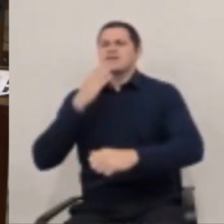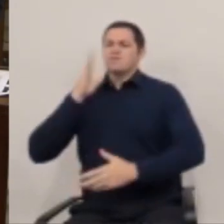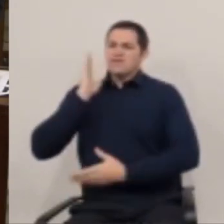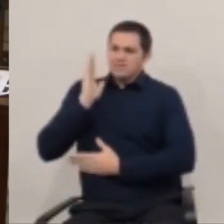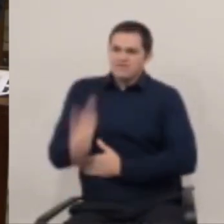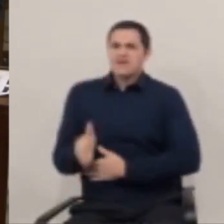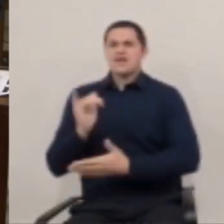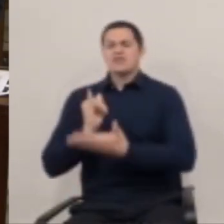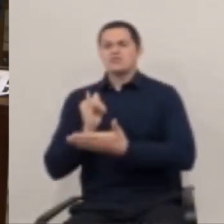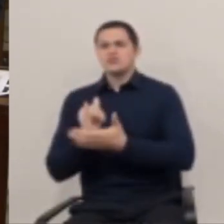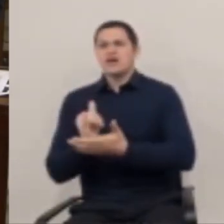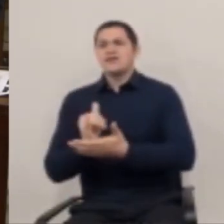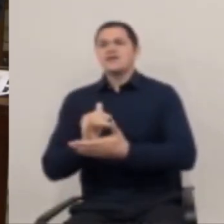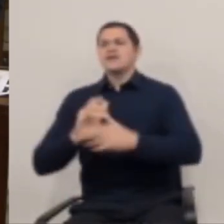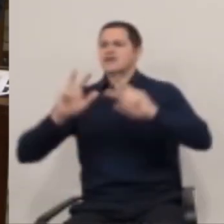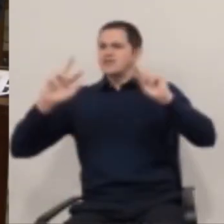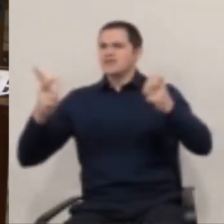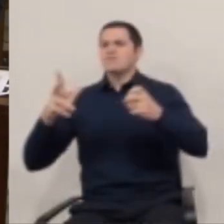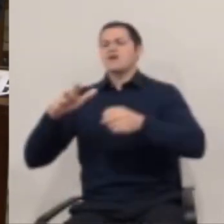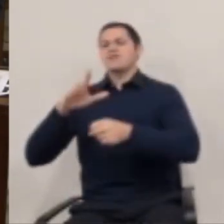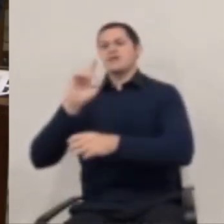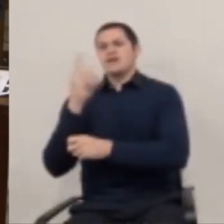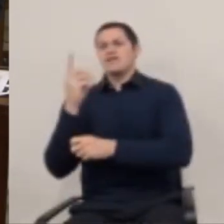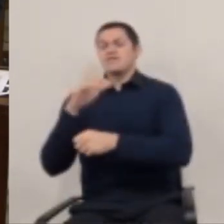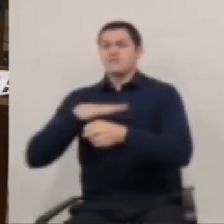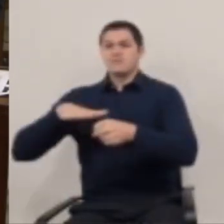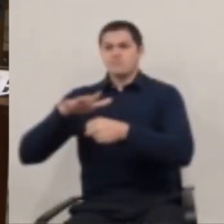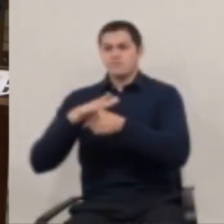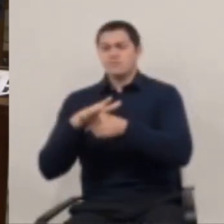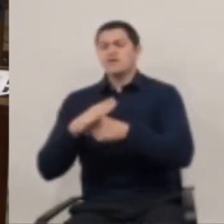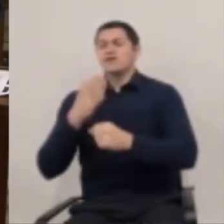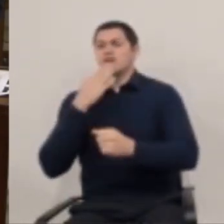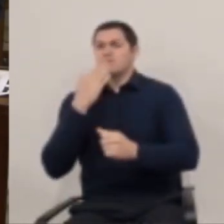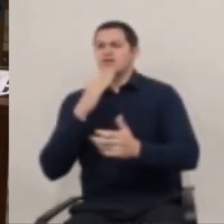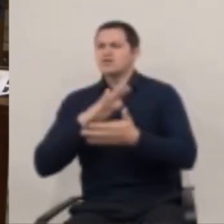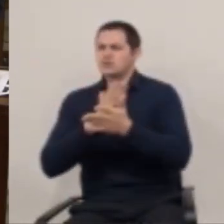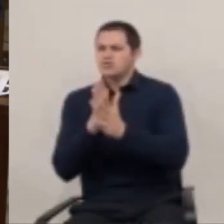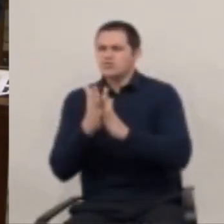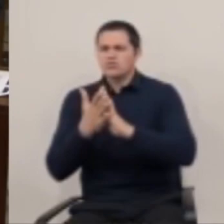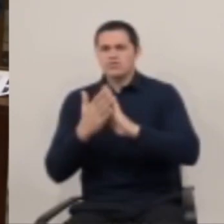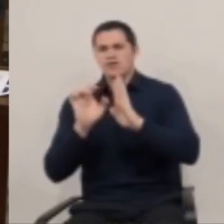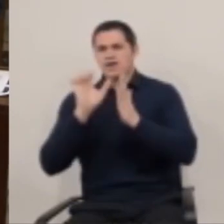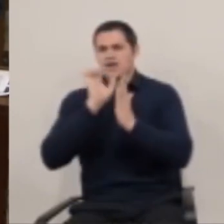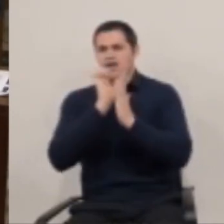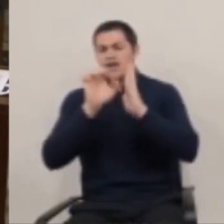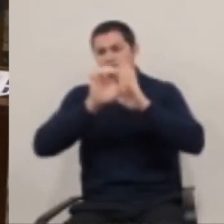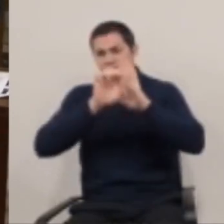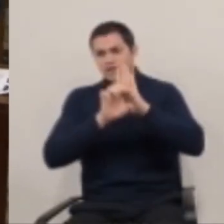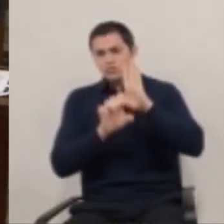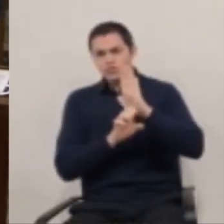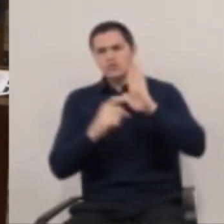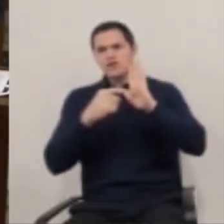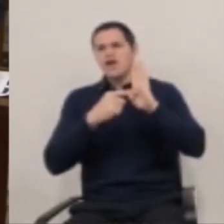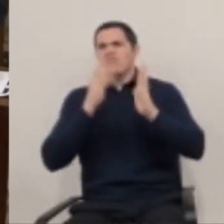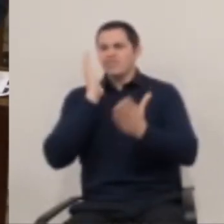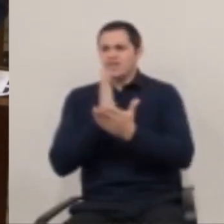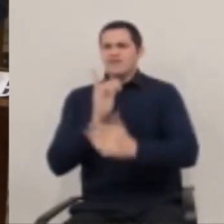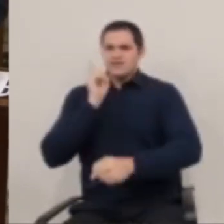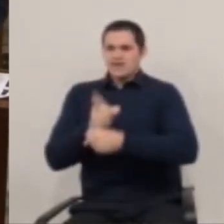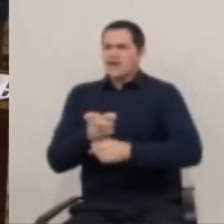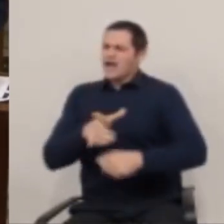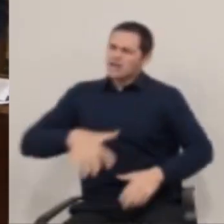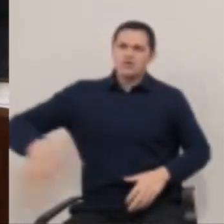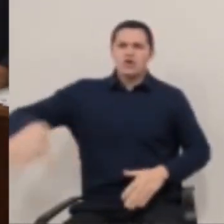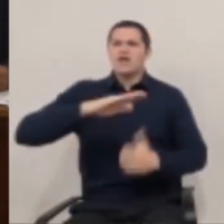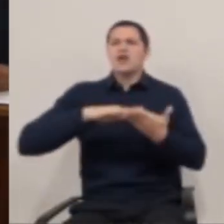existen en torno a la discapacidad, y los principios que, conforme a nuestro estatuto, orientan la actuación de su órgano y comunidad universitaria. Como